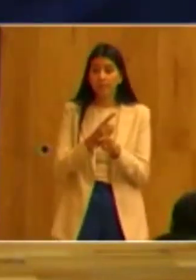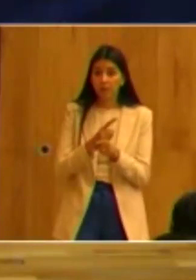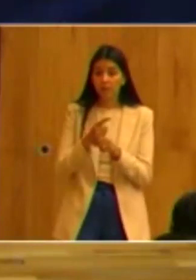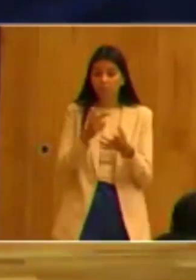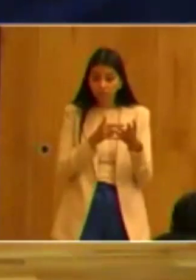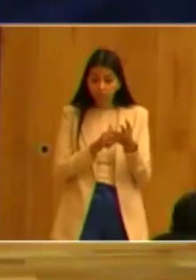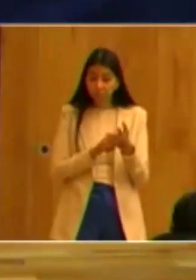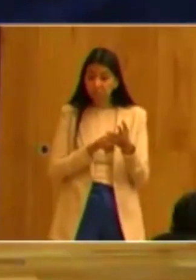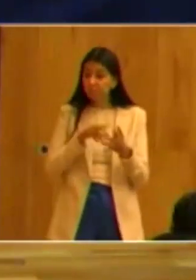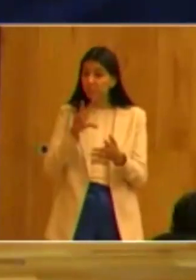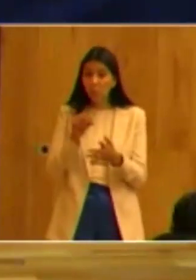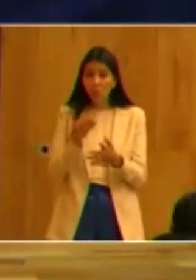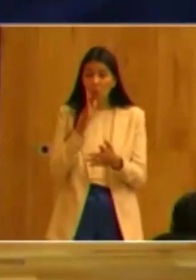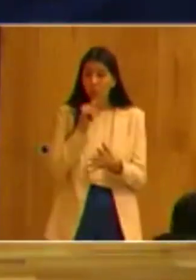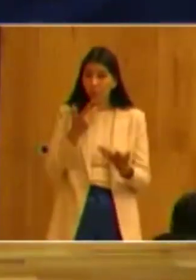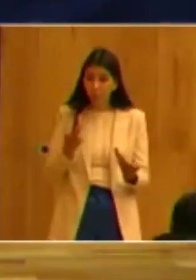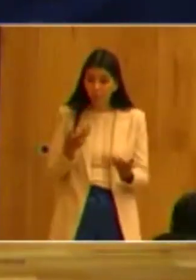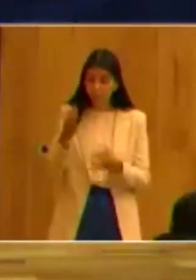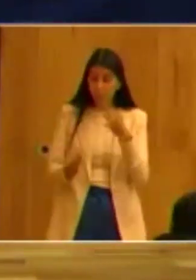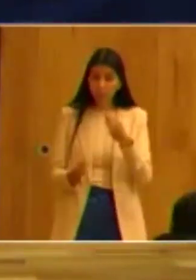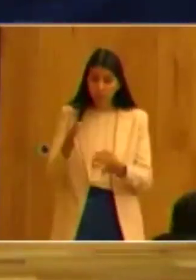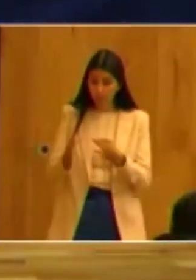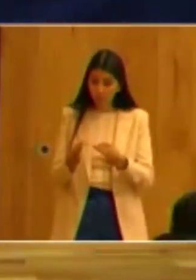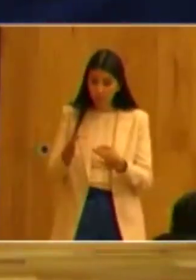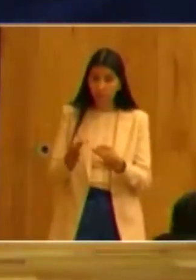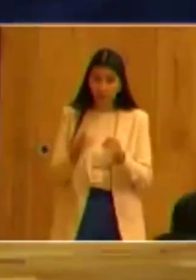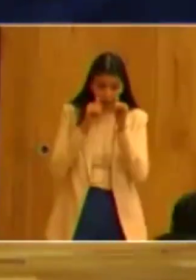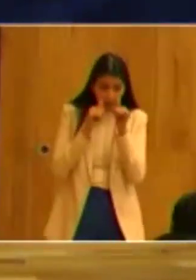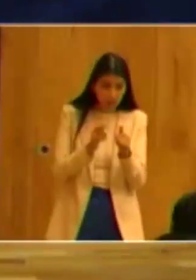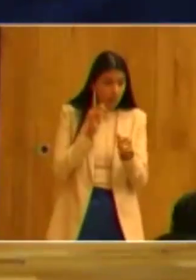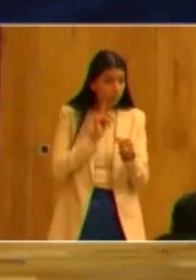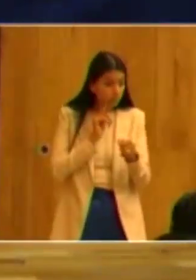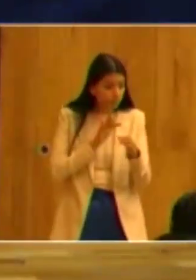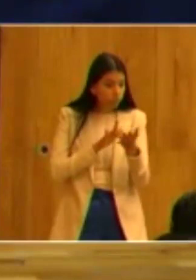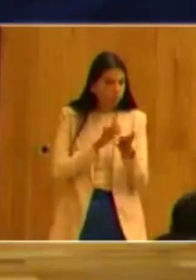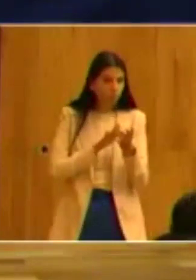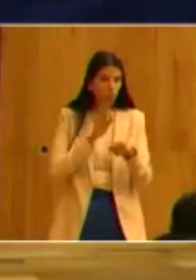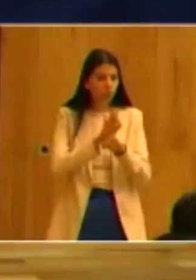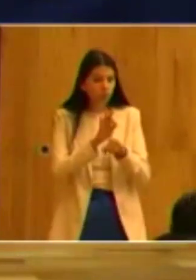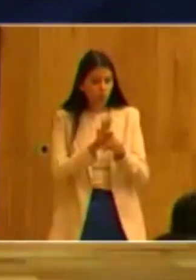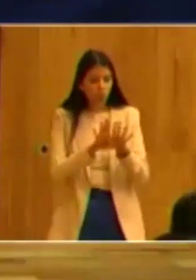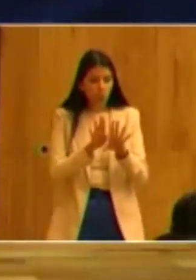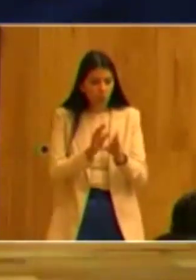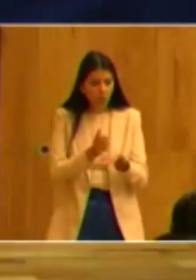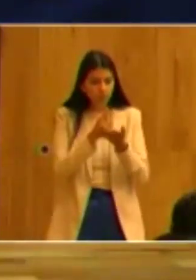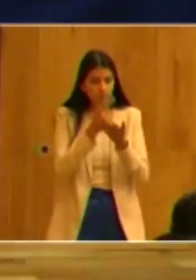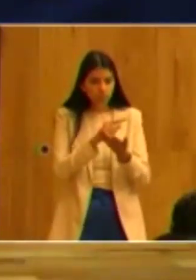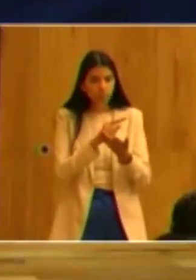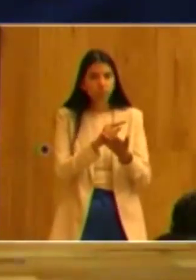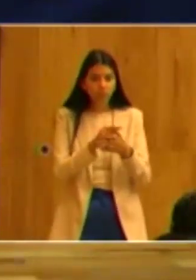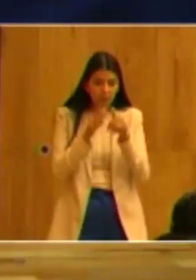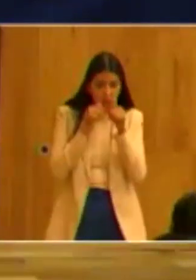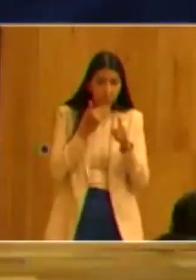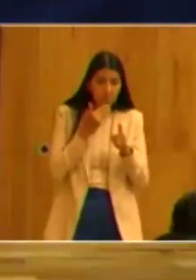se logra que el juzgador analice con perspectiva de género, pues será otra instancia que lo obligue a que así se